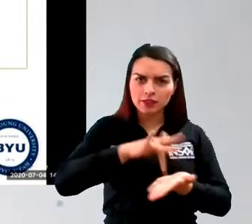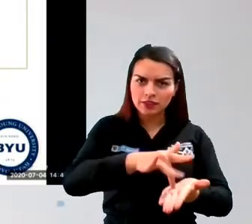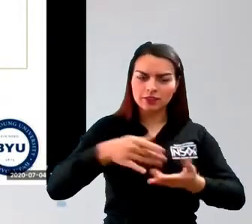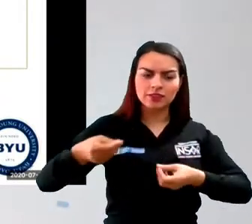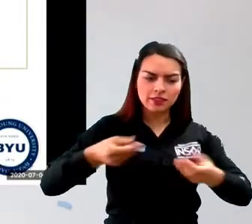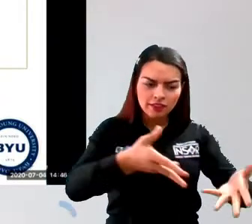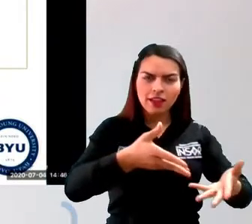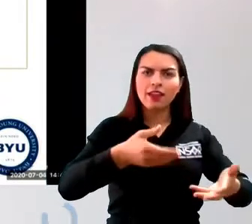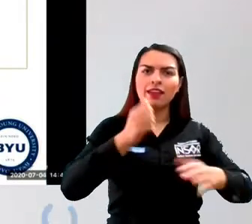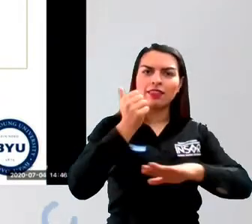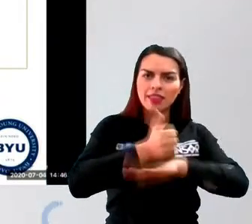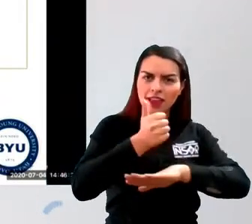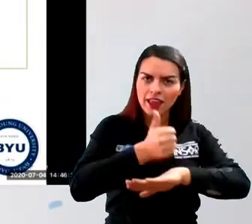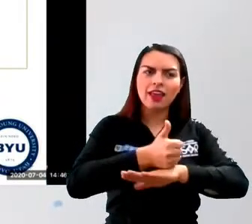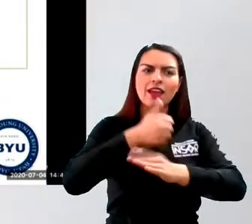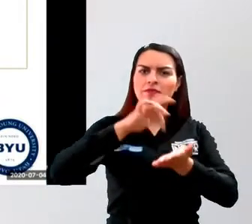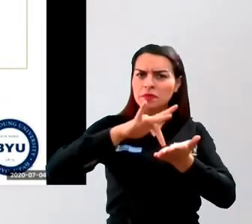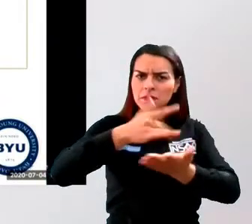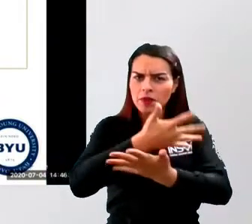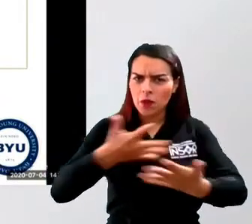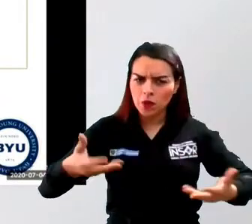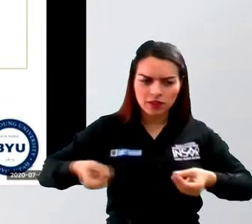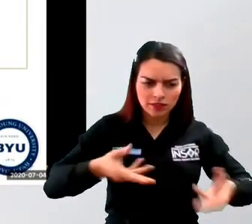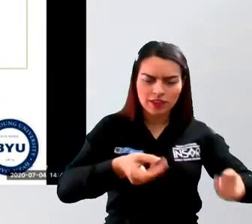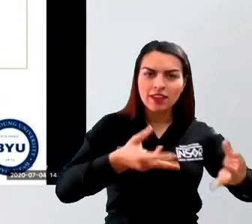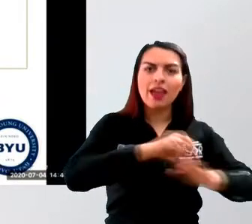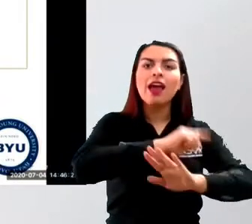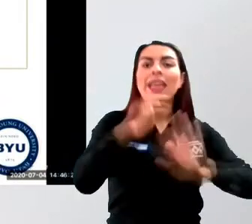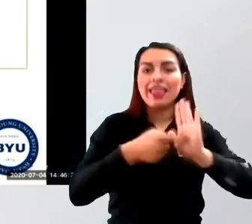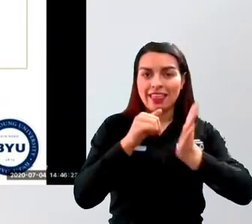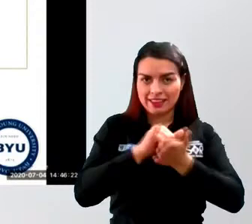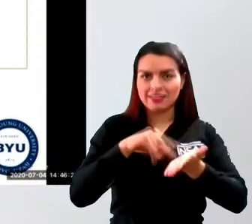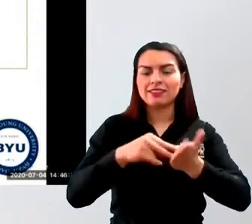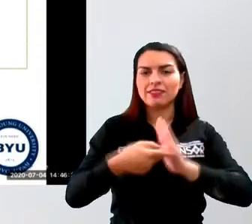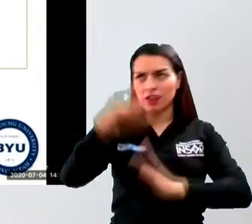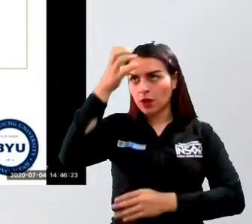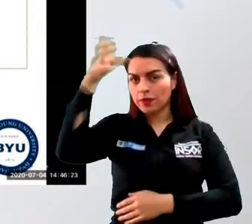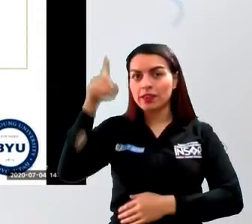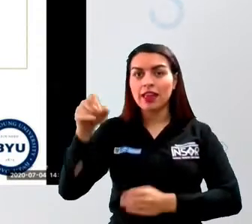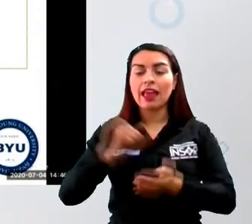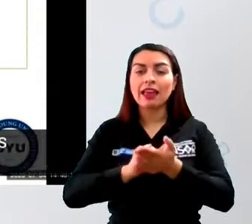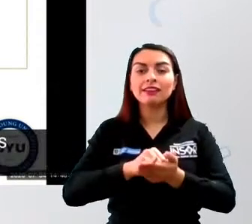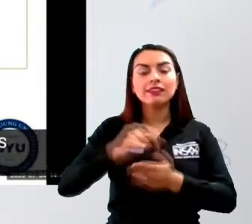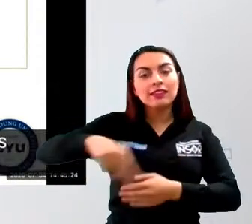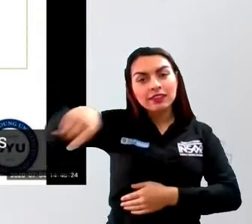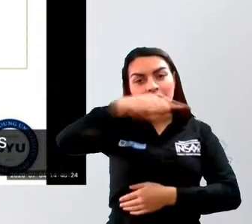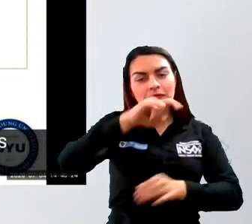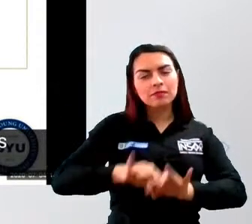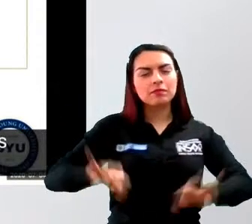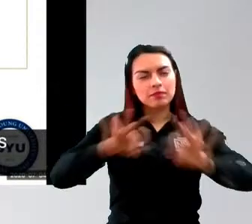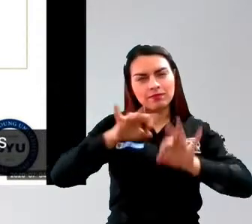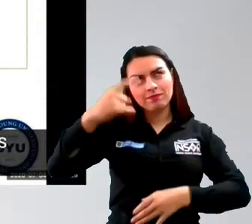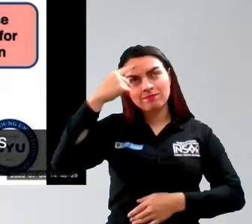su participación, ese tipo de cosas. Piensen en estos tres tipos de compromisos.